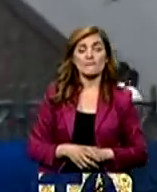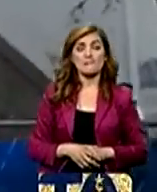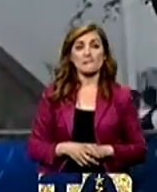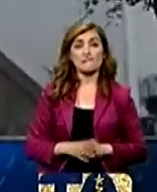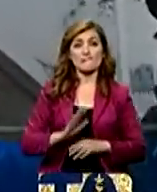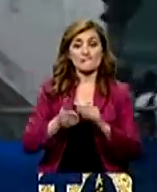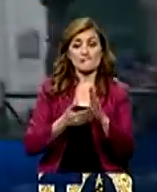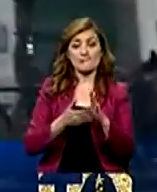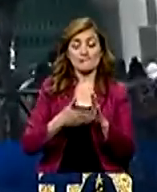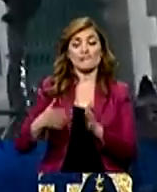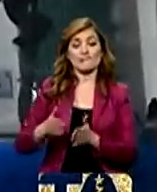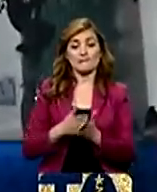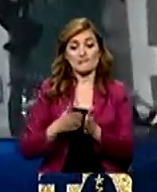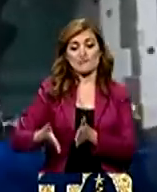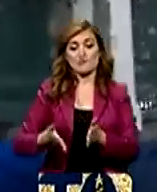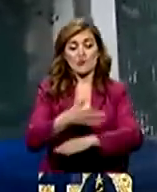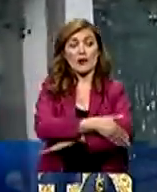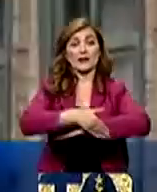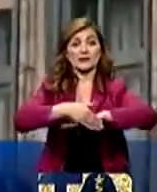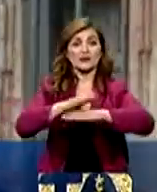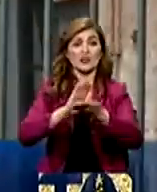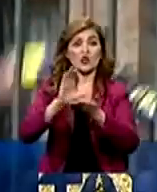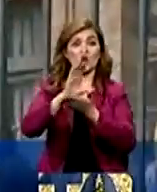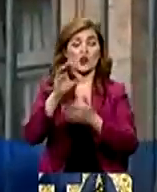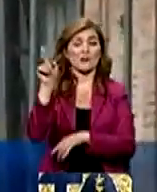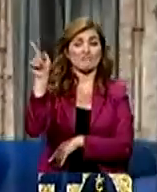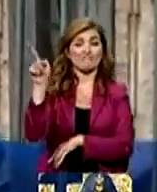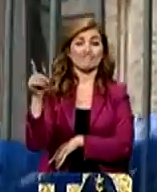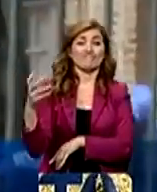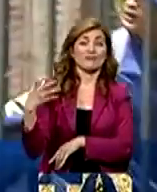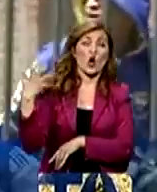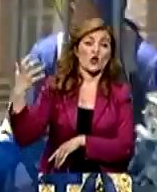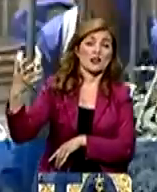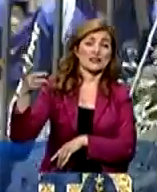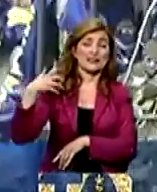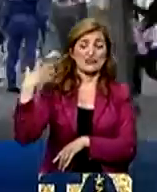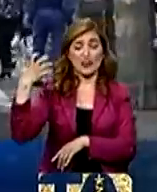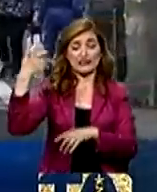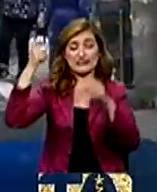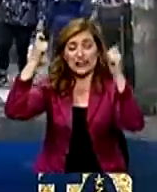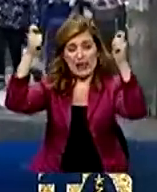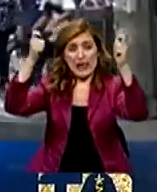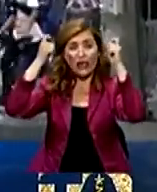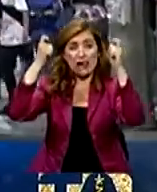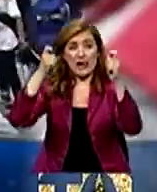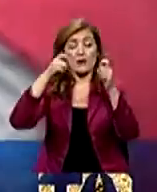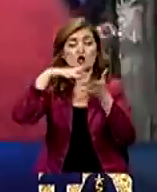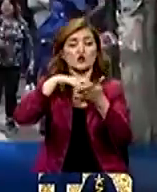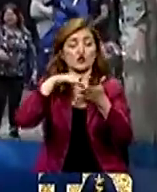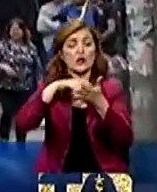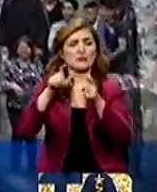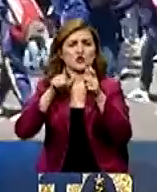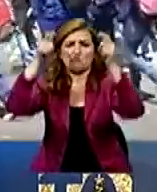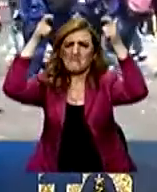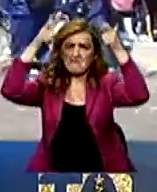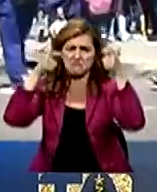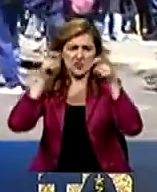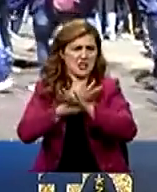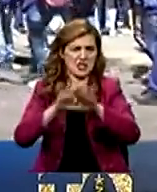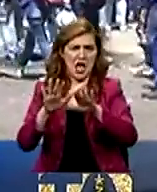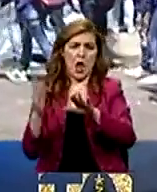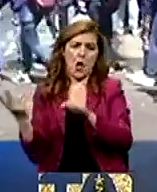Nuevamente las calles del Colegio Mejía se convirtieron en sitio de protesta. Con piedra en mano, estudiantes y egresados de esta institución educativa salieron a